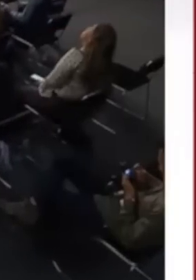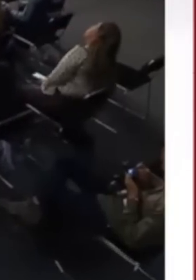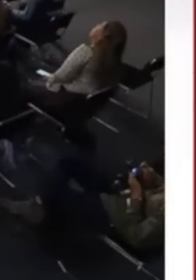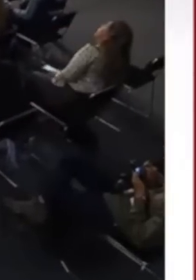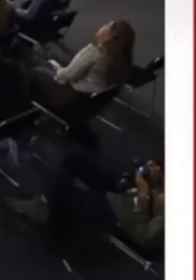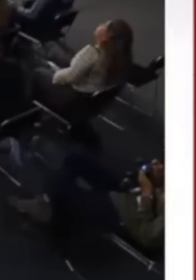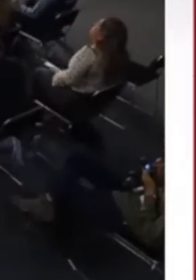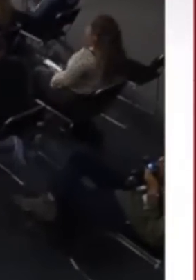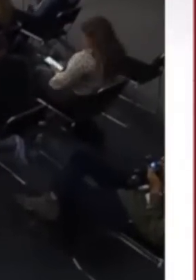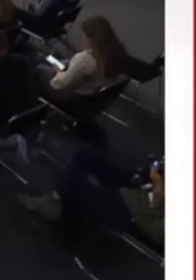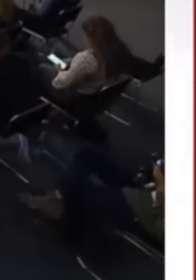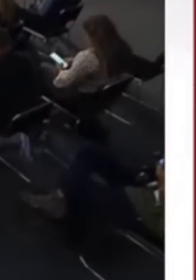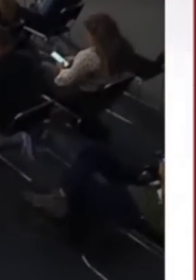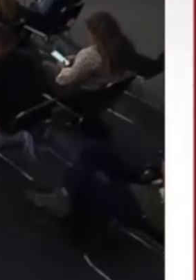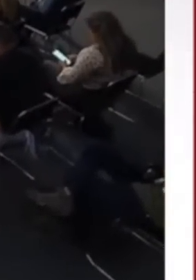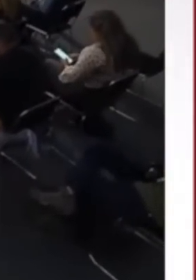dejaron en libertad